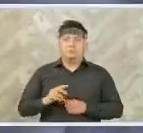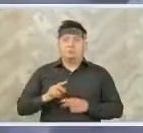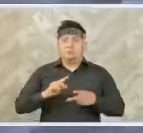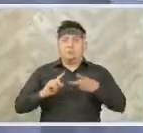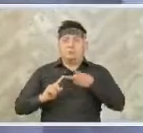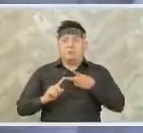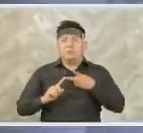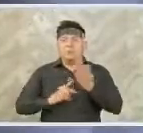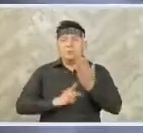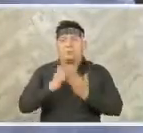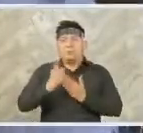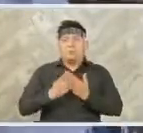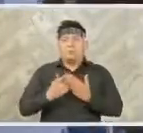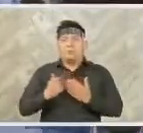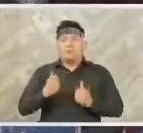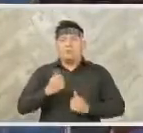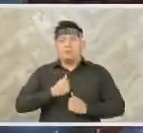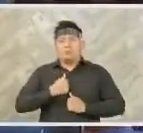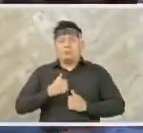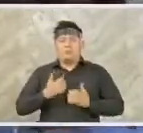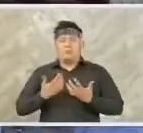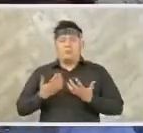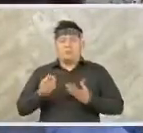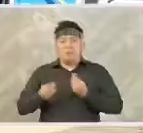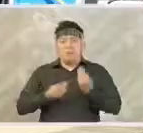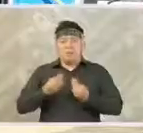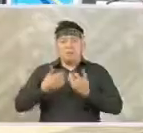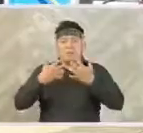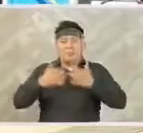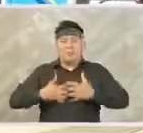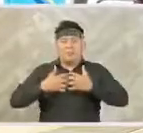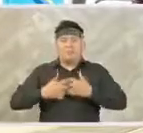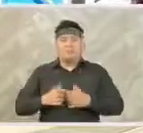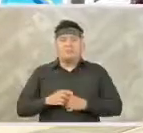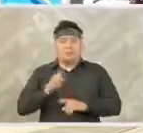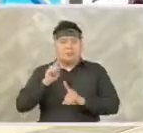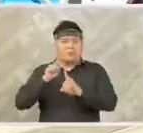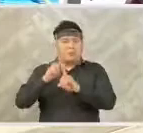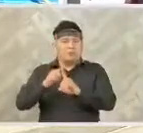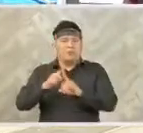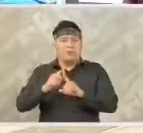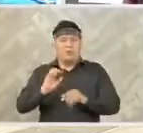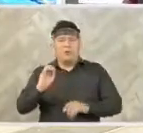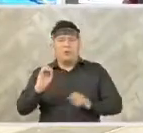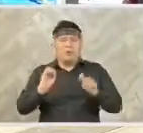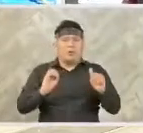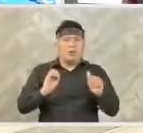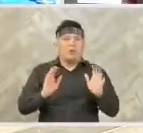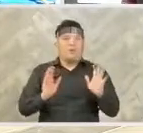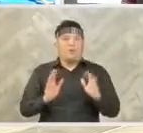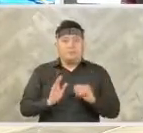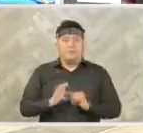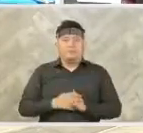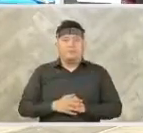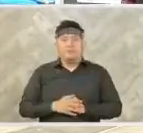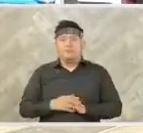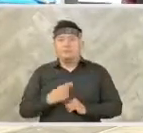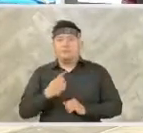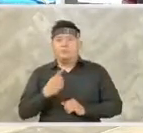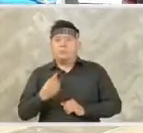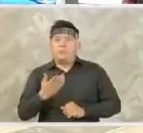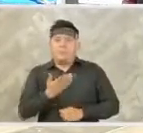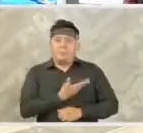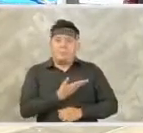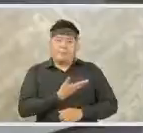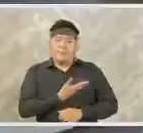proyecto de iniciativas productivas individuales muy importante porque contó con un enfoque de género. Un enfoque en el que el proyecto denominado Madres